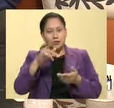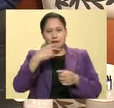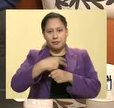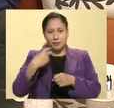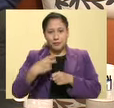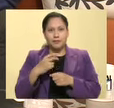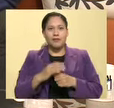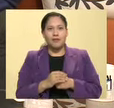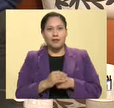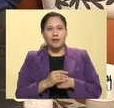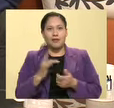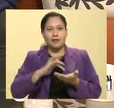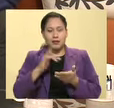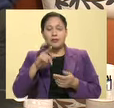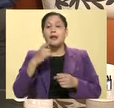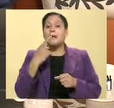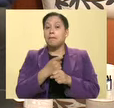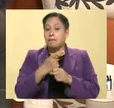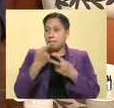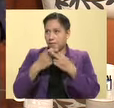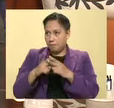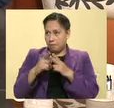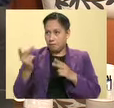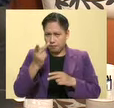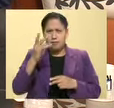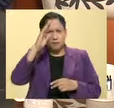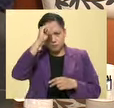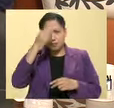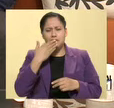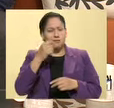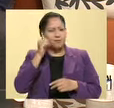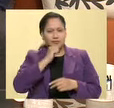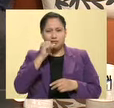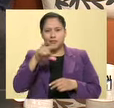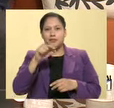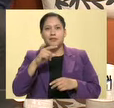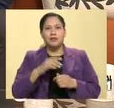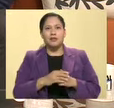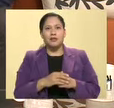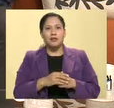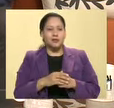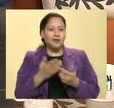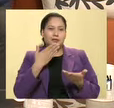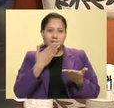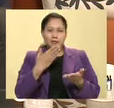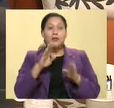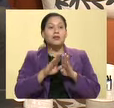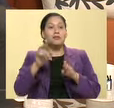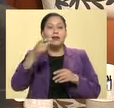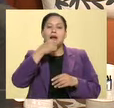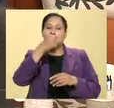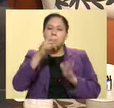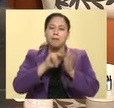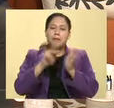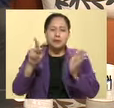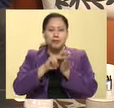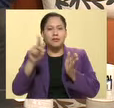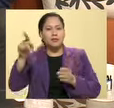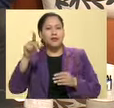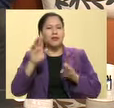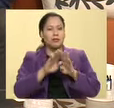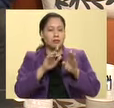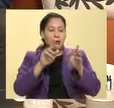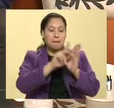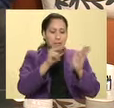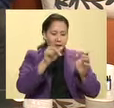por estar aquí. Contigo. Voy a empezar por el principio, si te parece. Órale, ¿no? Pues como debe de ser. Siempre es un buen lugar, ¿no? Sí, pues. Digo, es un periodista, tiene columnas